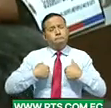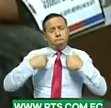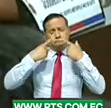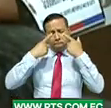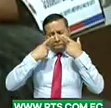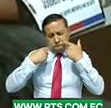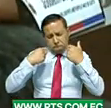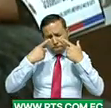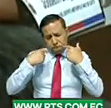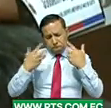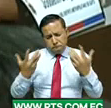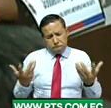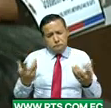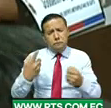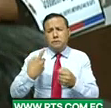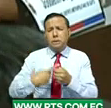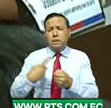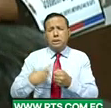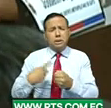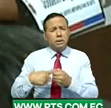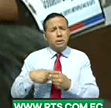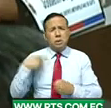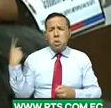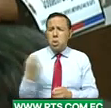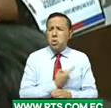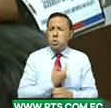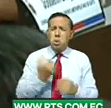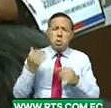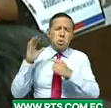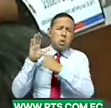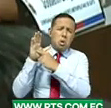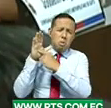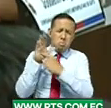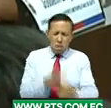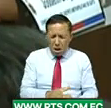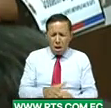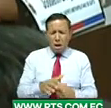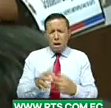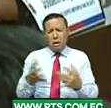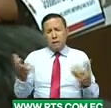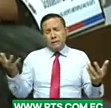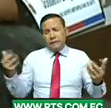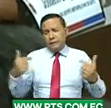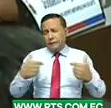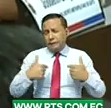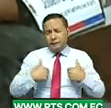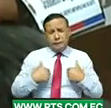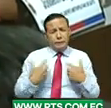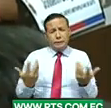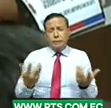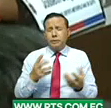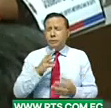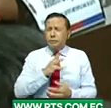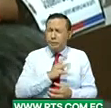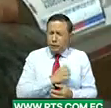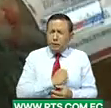hecho? ¿Qué te hemos hecho, Quito? Perdone, porque se nos corta realmente la voz.